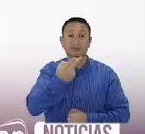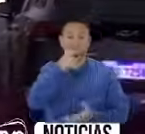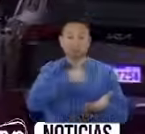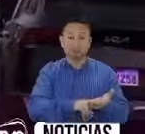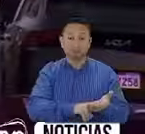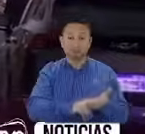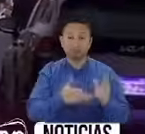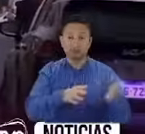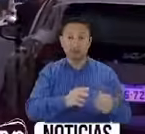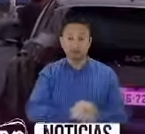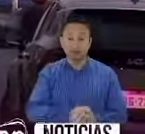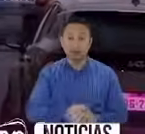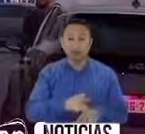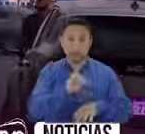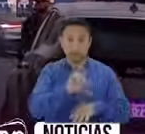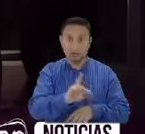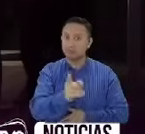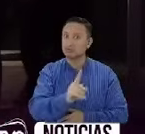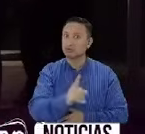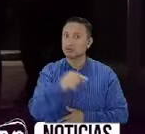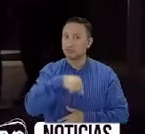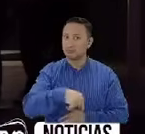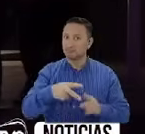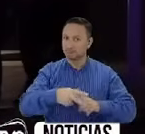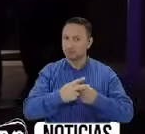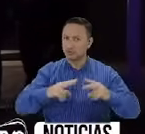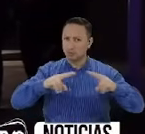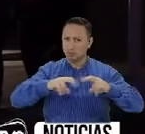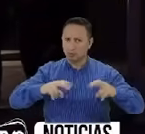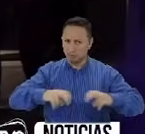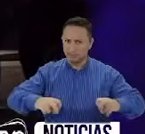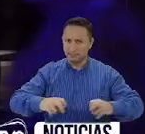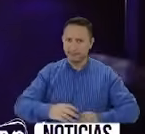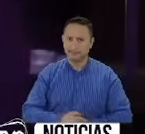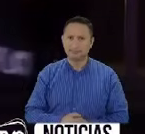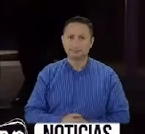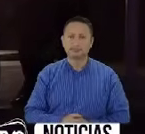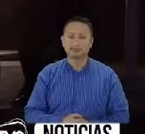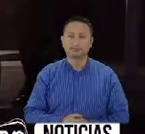no quedará en impunidad. Con cámaras de Eduardo García desde la provincia de Manabí, informó Wendy Delgado.